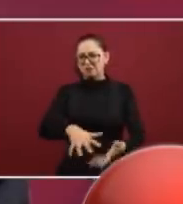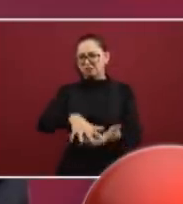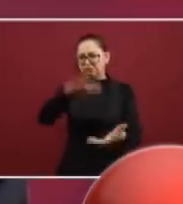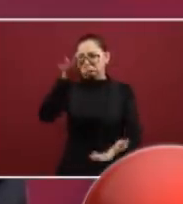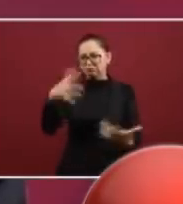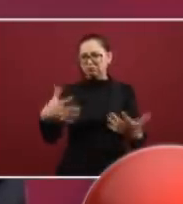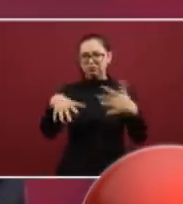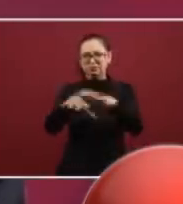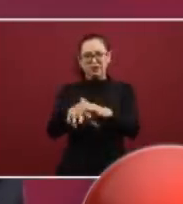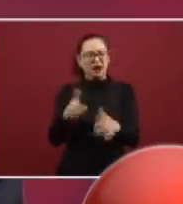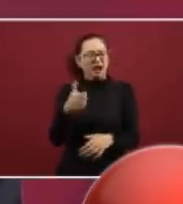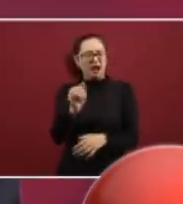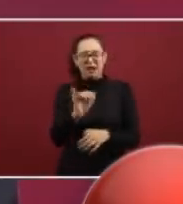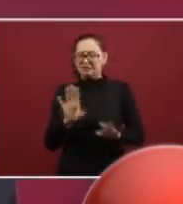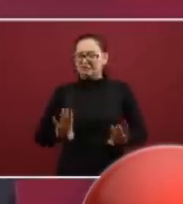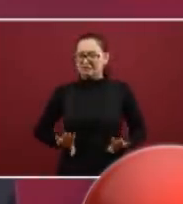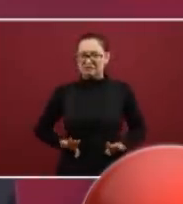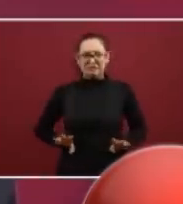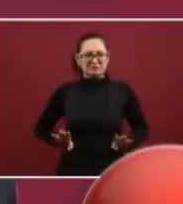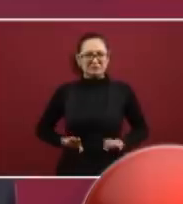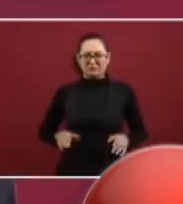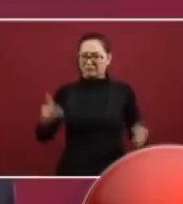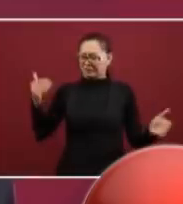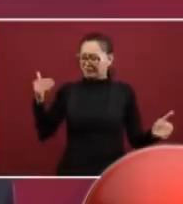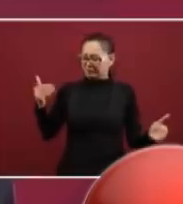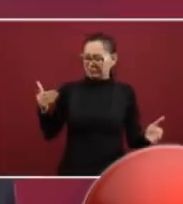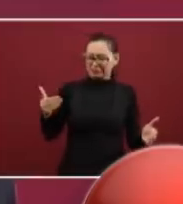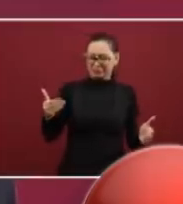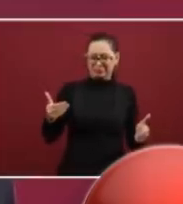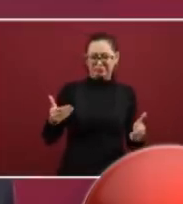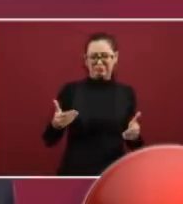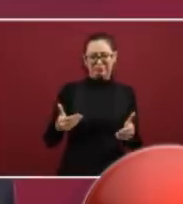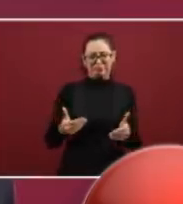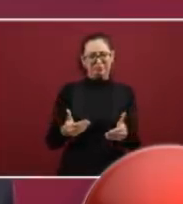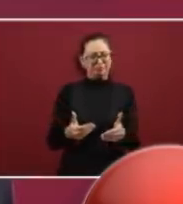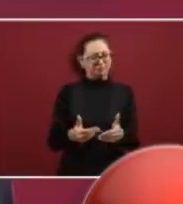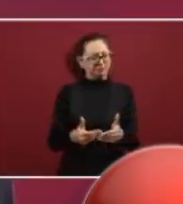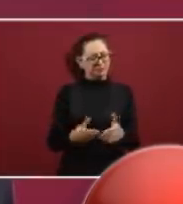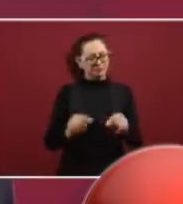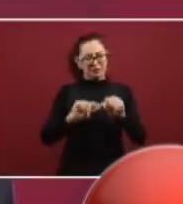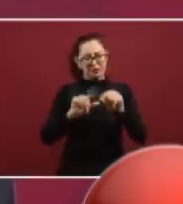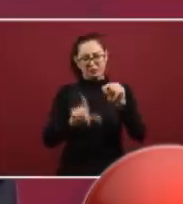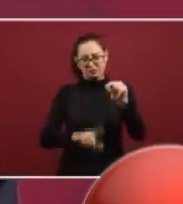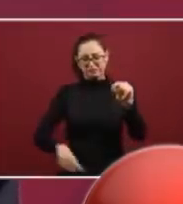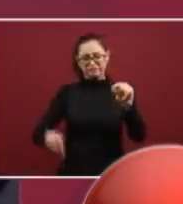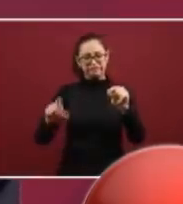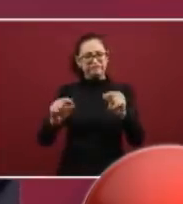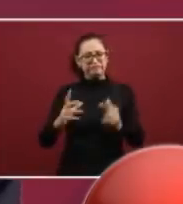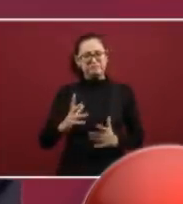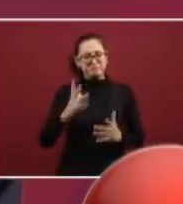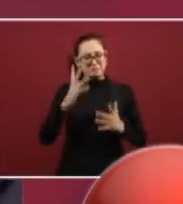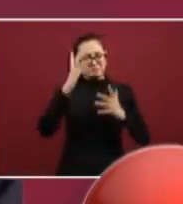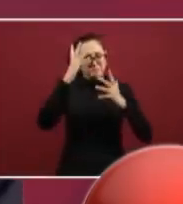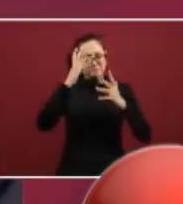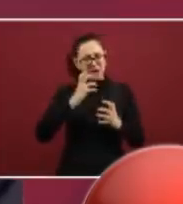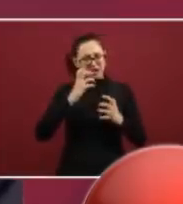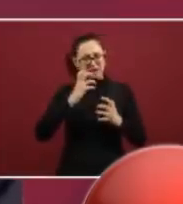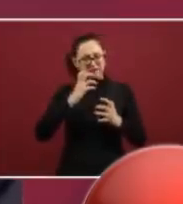etapa, un periodo muy triste para México.